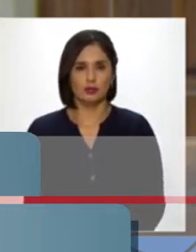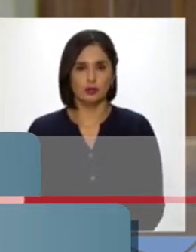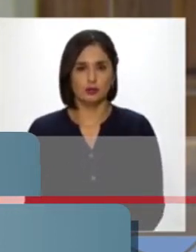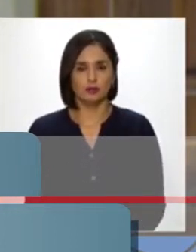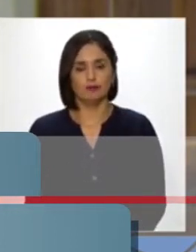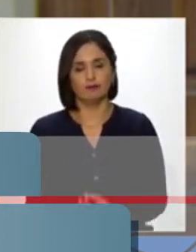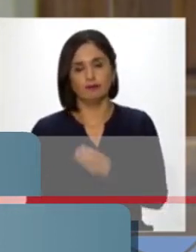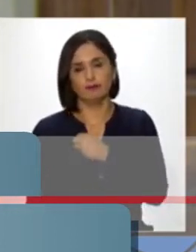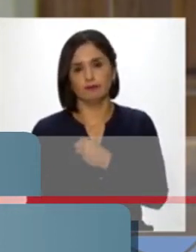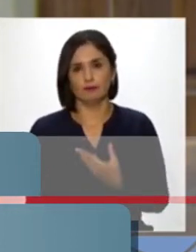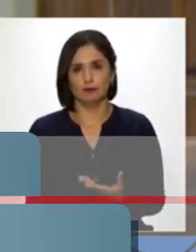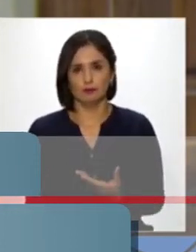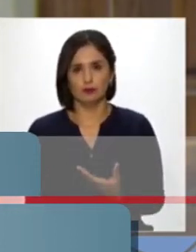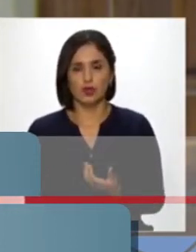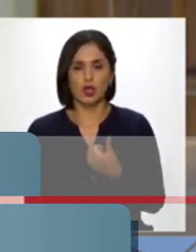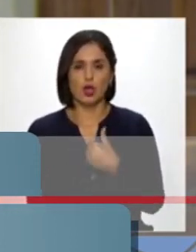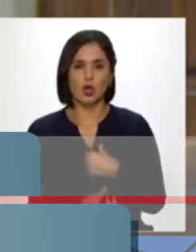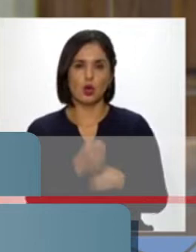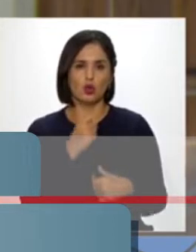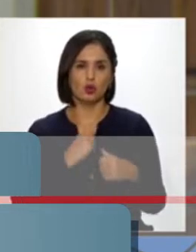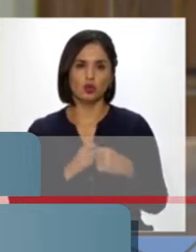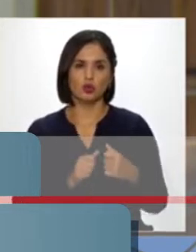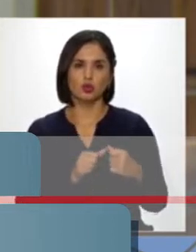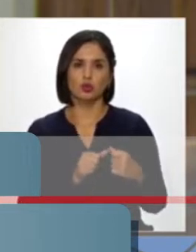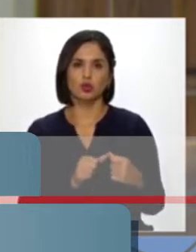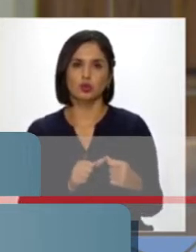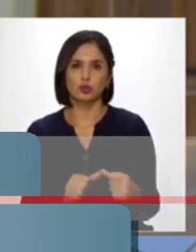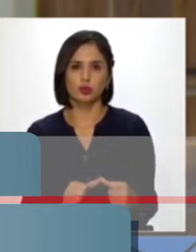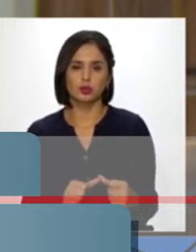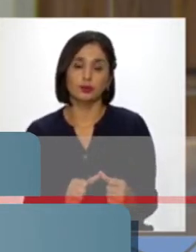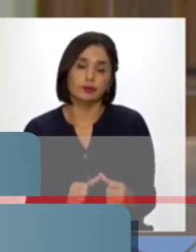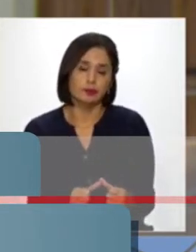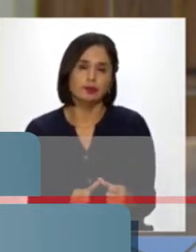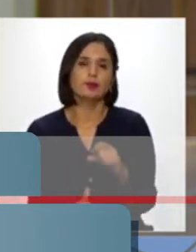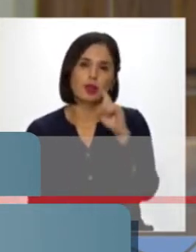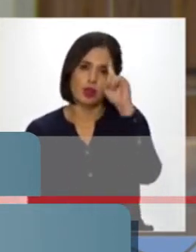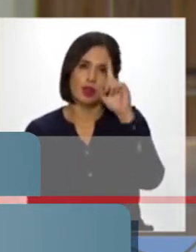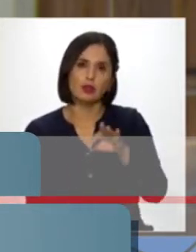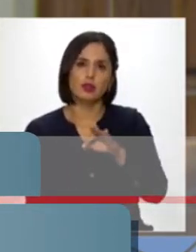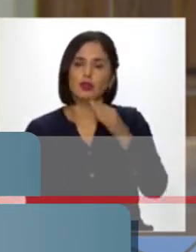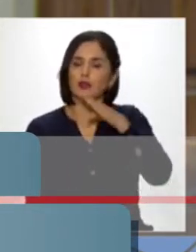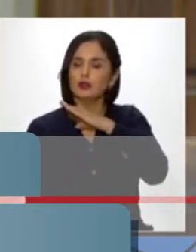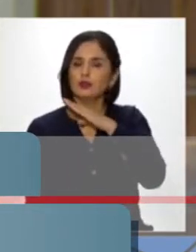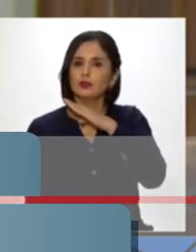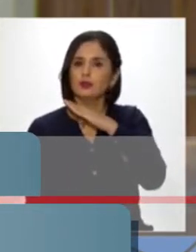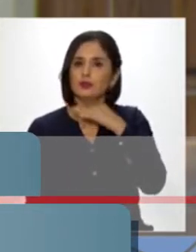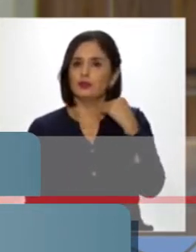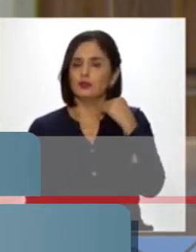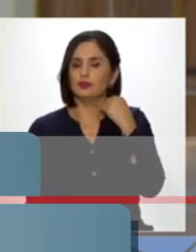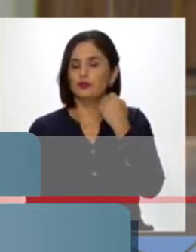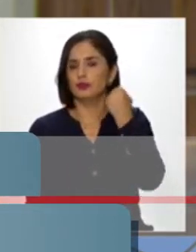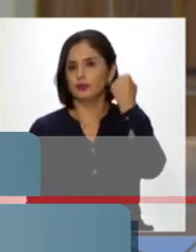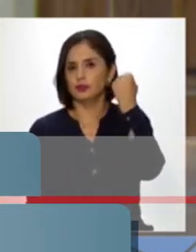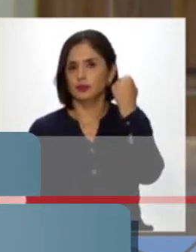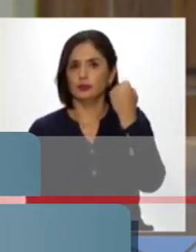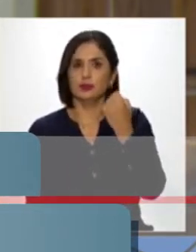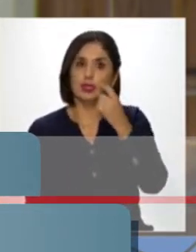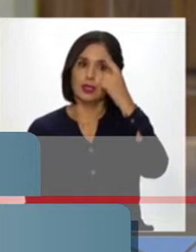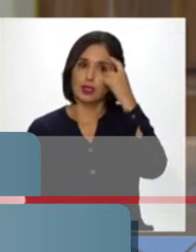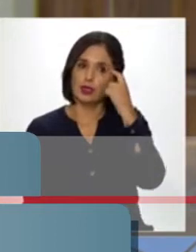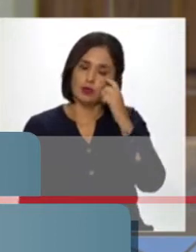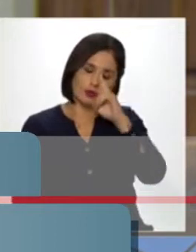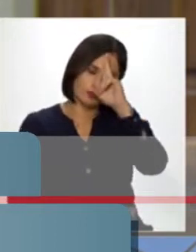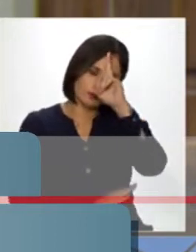lamentablemente sufrió el acoso y finalmente se suicida y creemos que en honor a